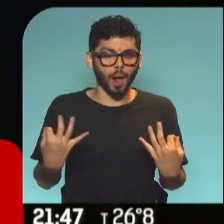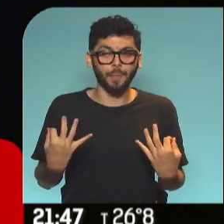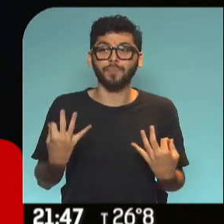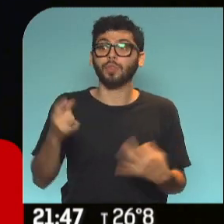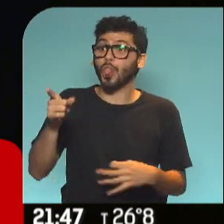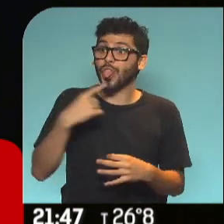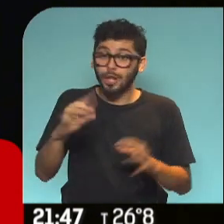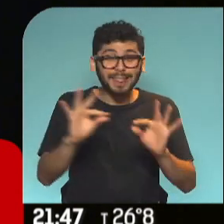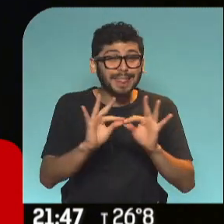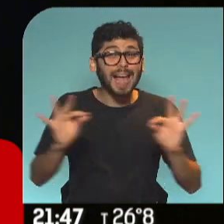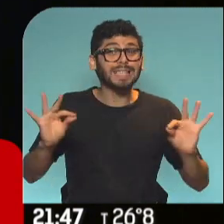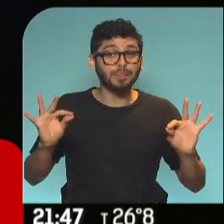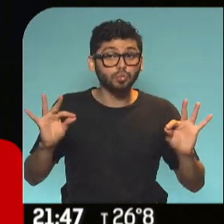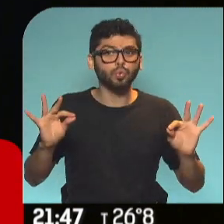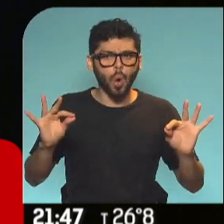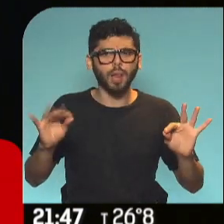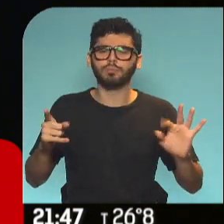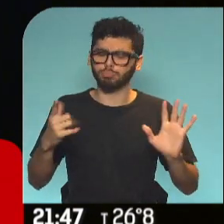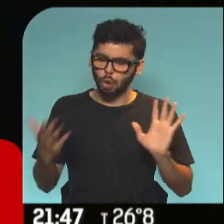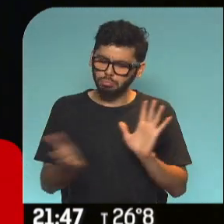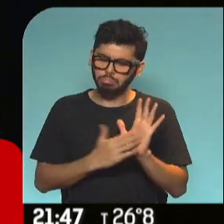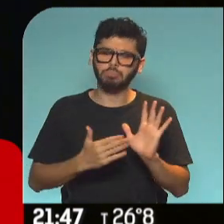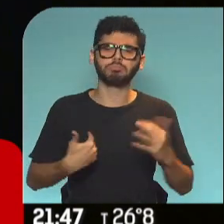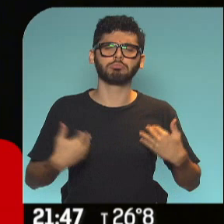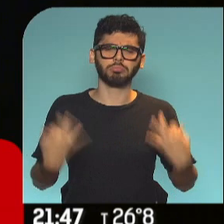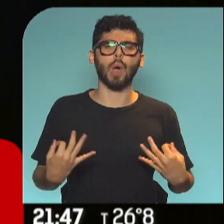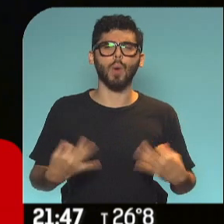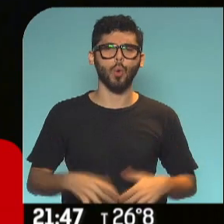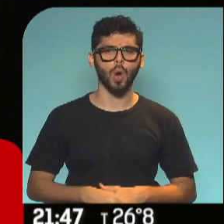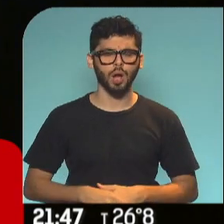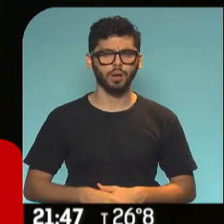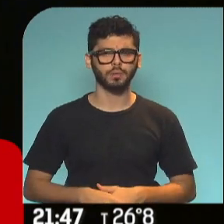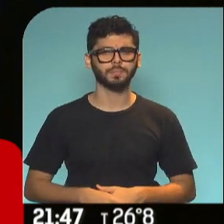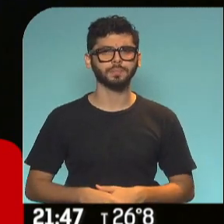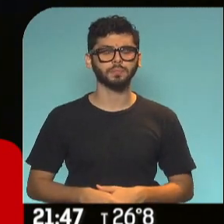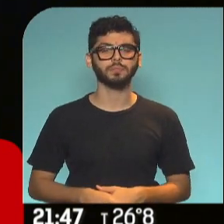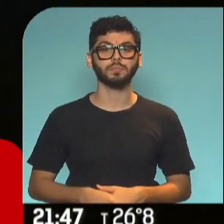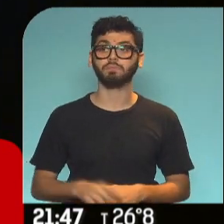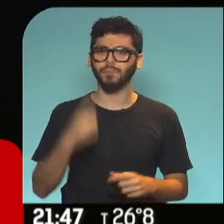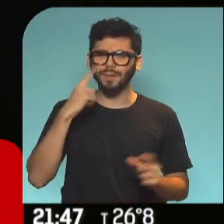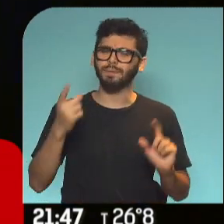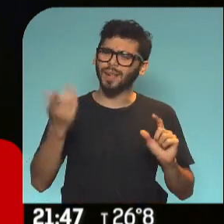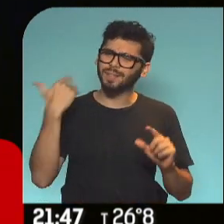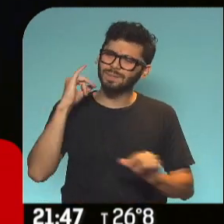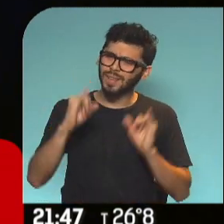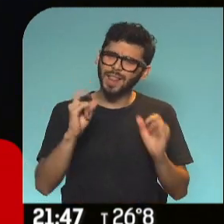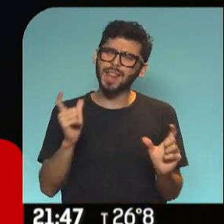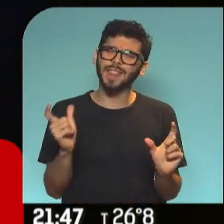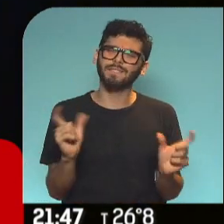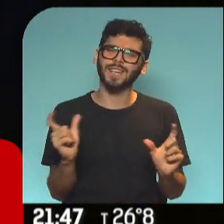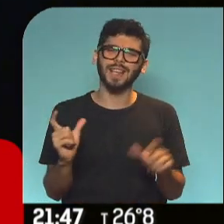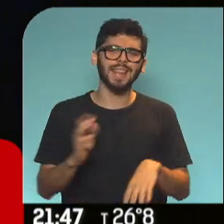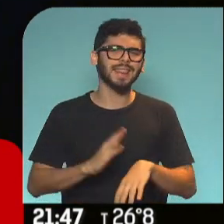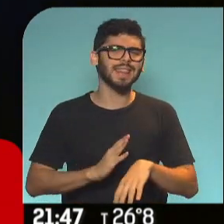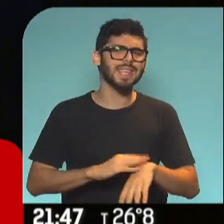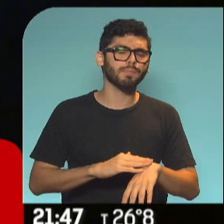dijo textual, que puede dar garantía. Mirá lo que hablábamos de las diferencias de tiempo entre